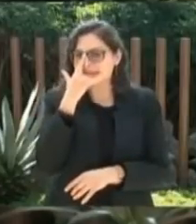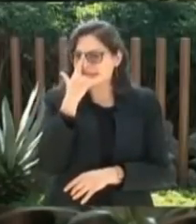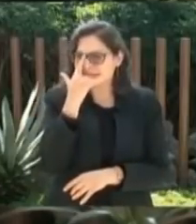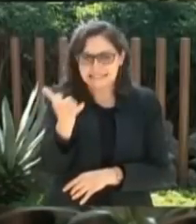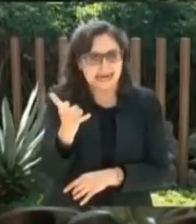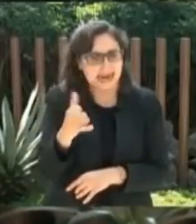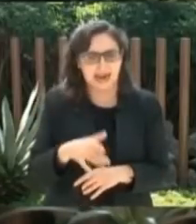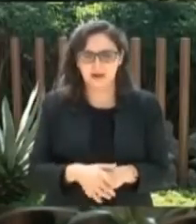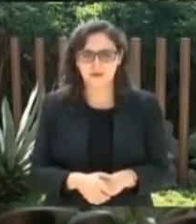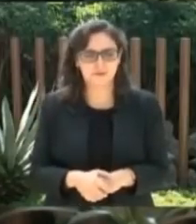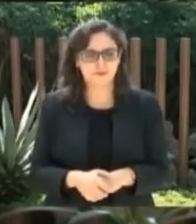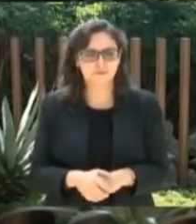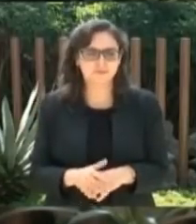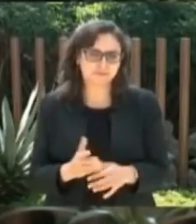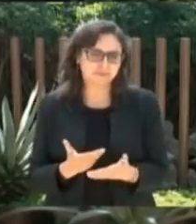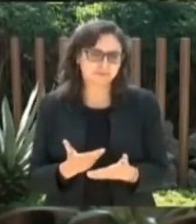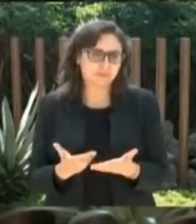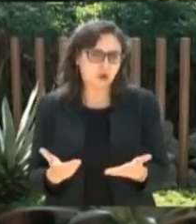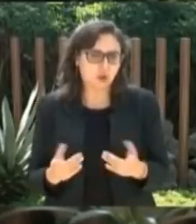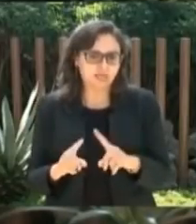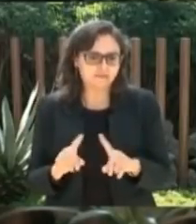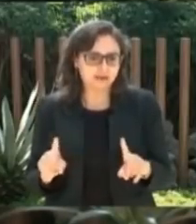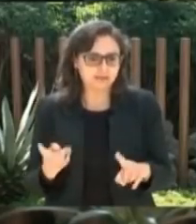antes, ahora son otros tiempos,